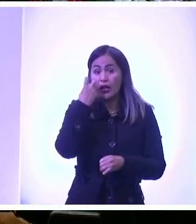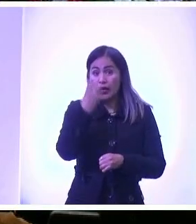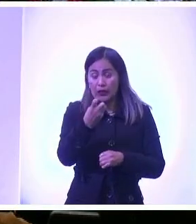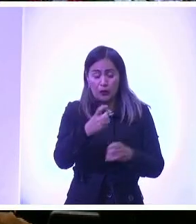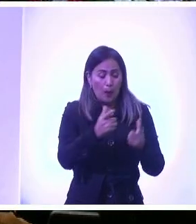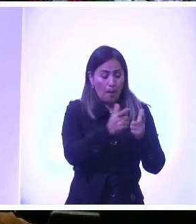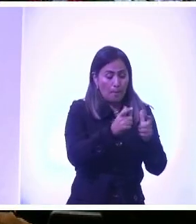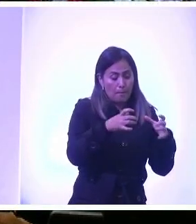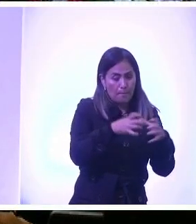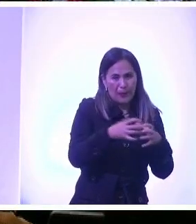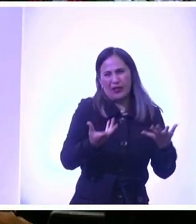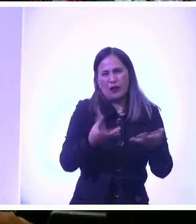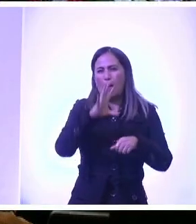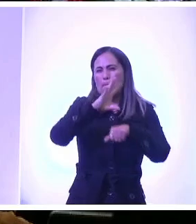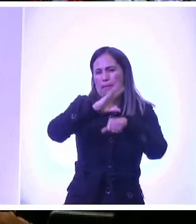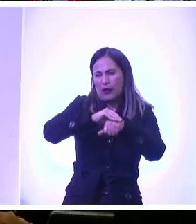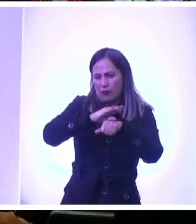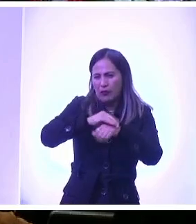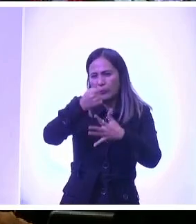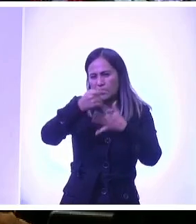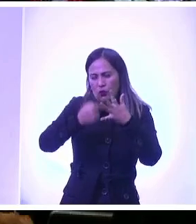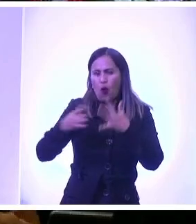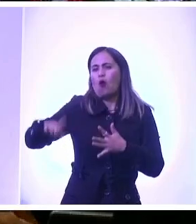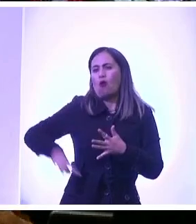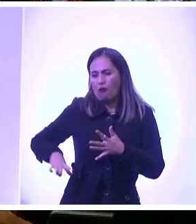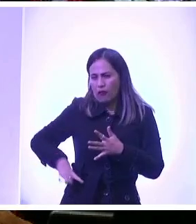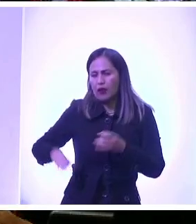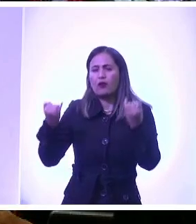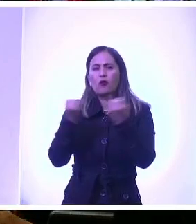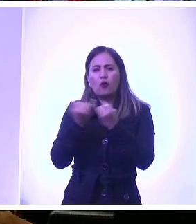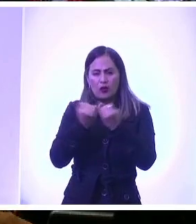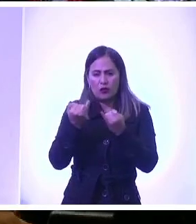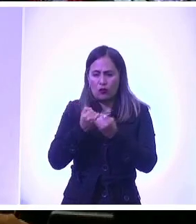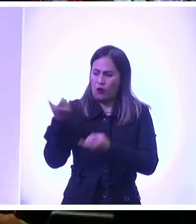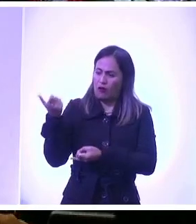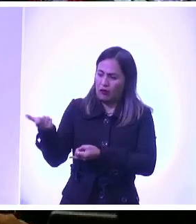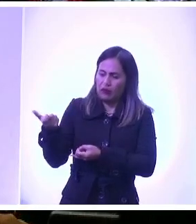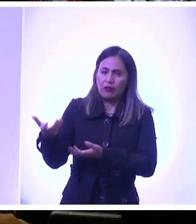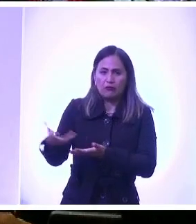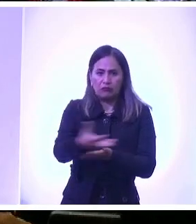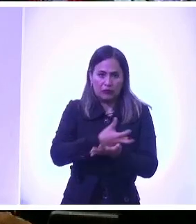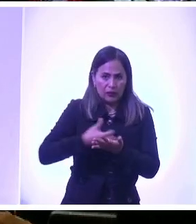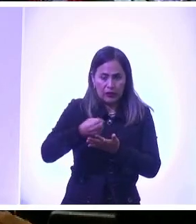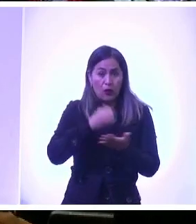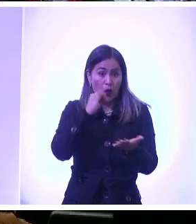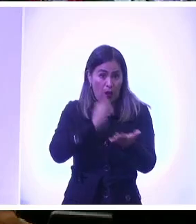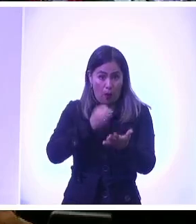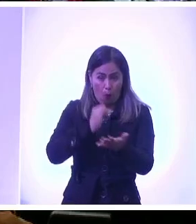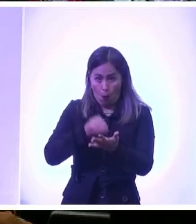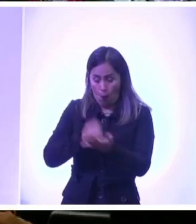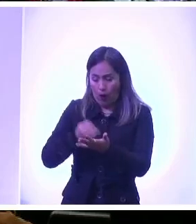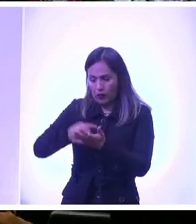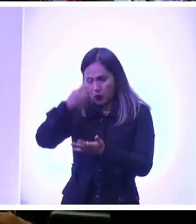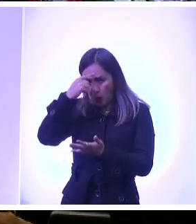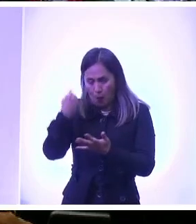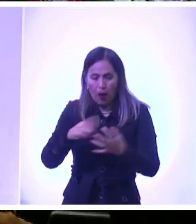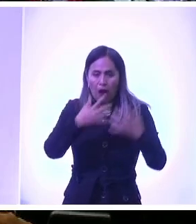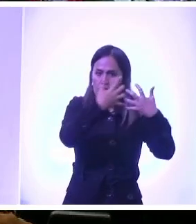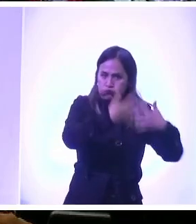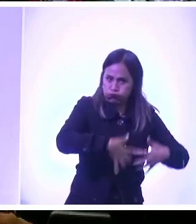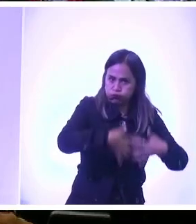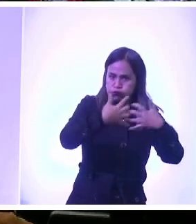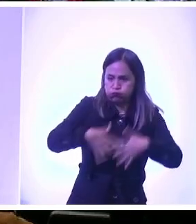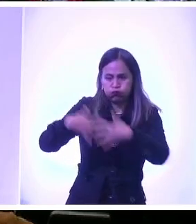en esas pequeñas licencias también el gobierno se hace De qué del capital y de los impuestos para poder funcionar de tal manera que no